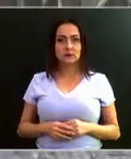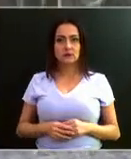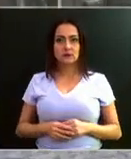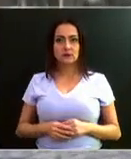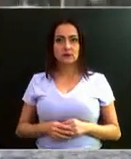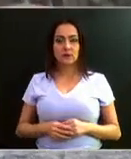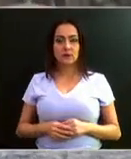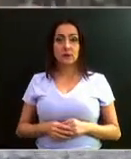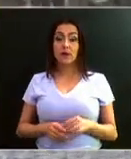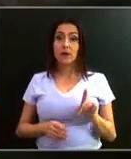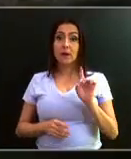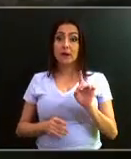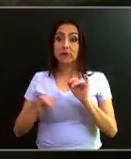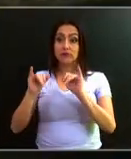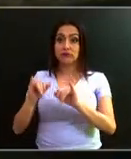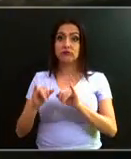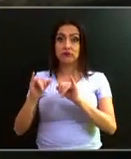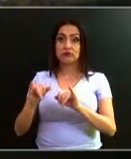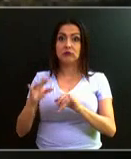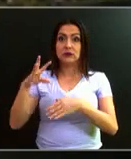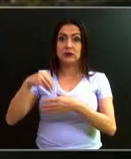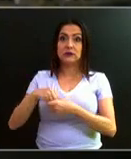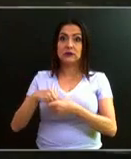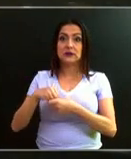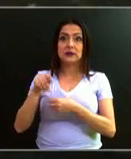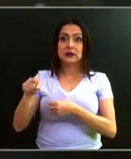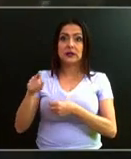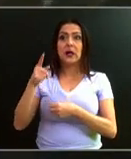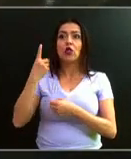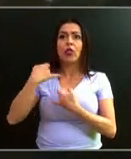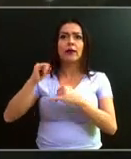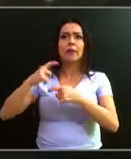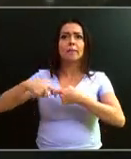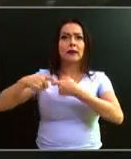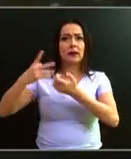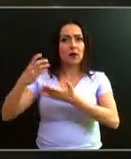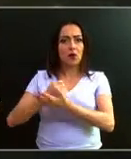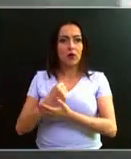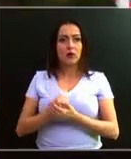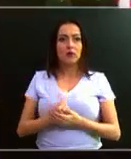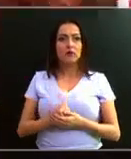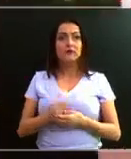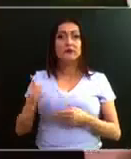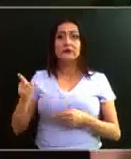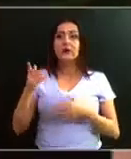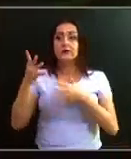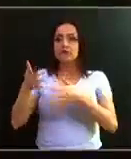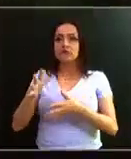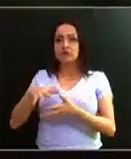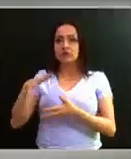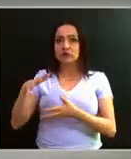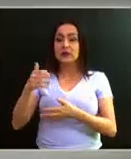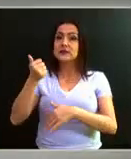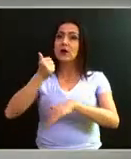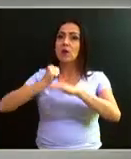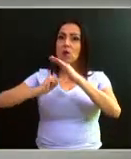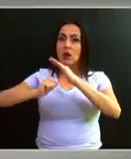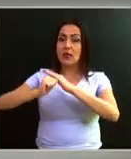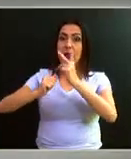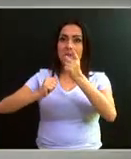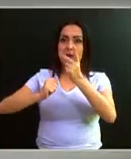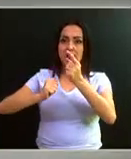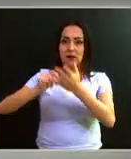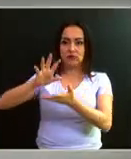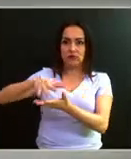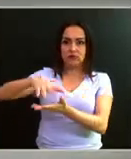INS, no sin antes permanecer en la reserva de siniestros pendientes de cobro. Dentro de esta reserva se guardan los dineros